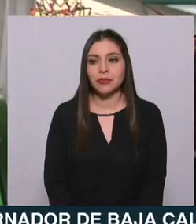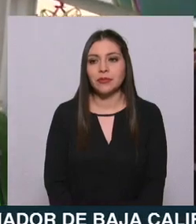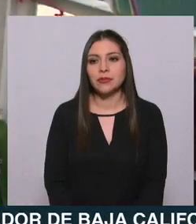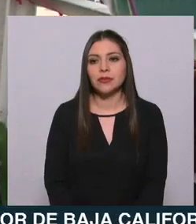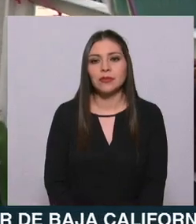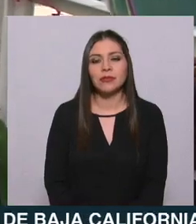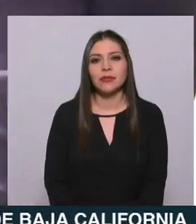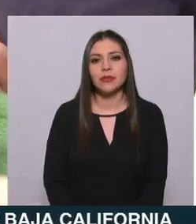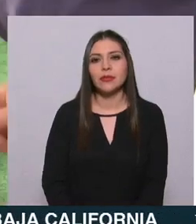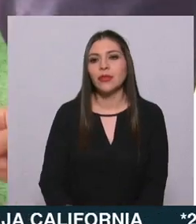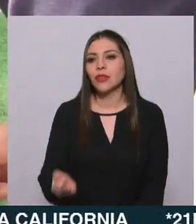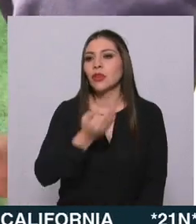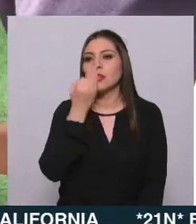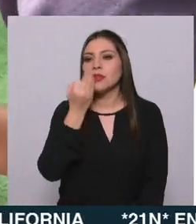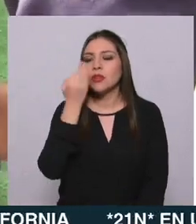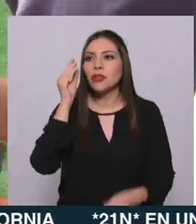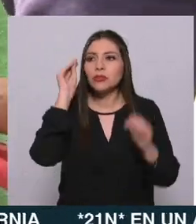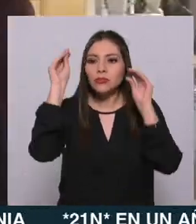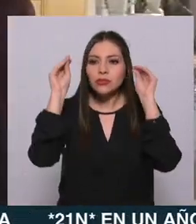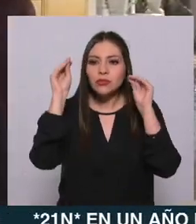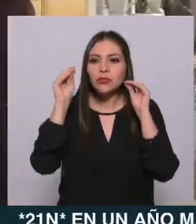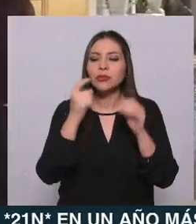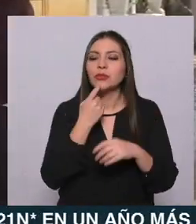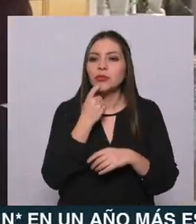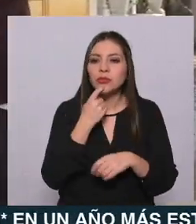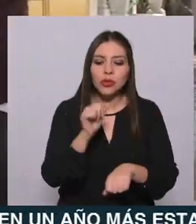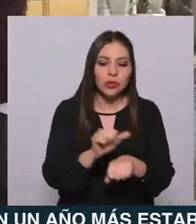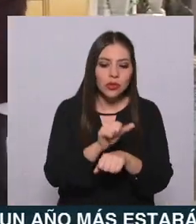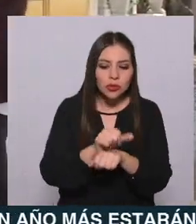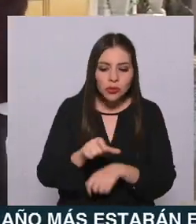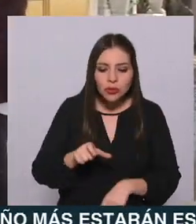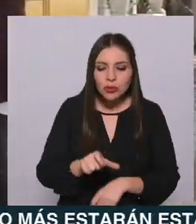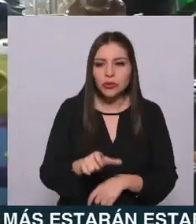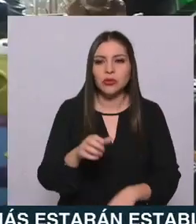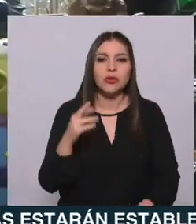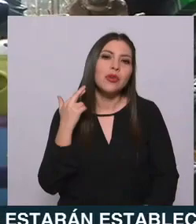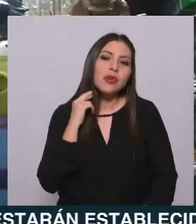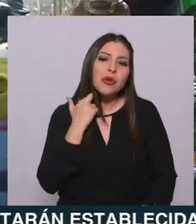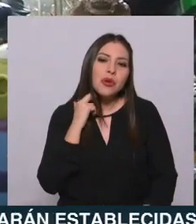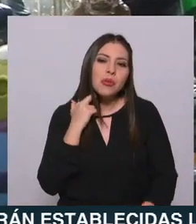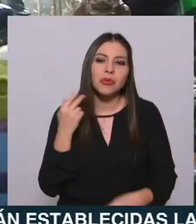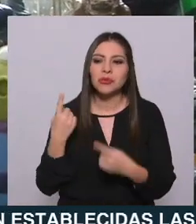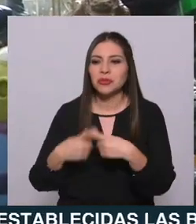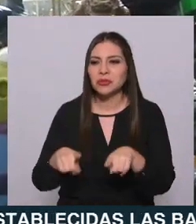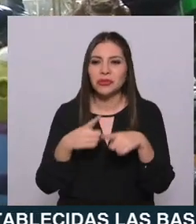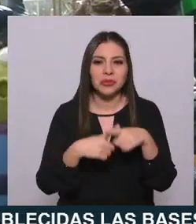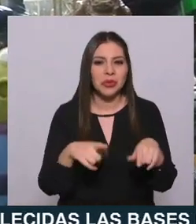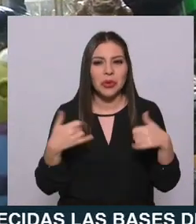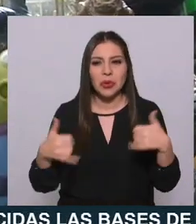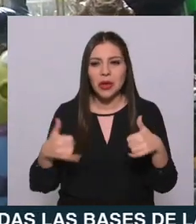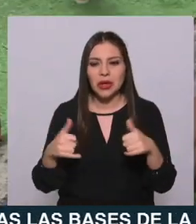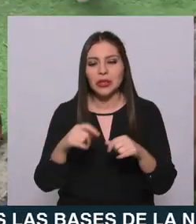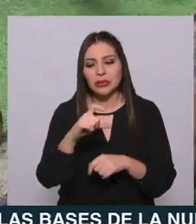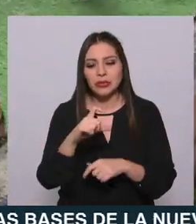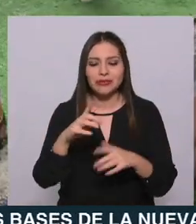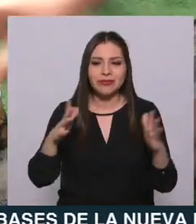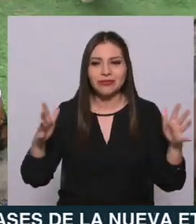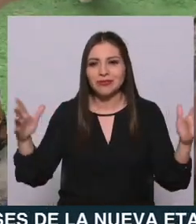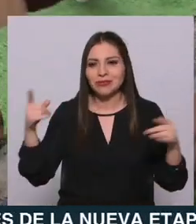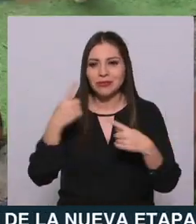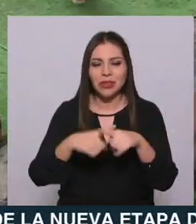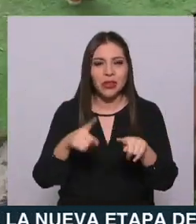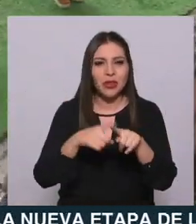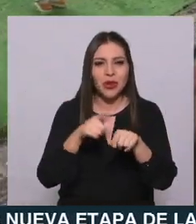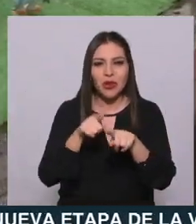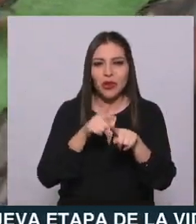con arreglos florales, muñecos, carritos, robots y otros juguetes. De diferentes tamaños y colores, Alicia y sus